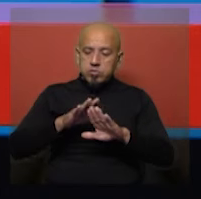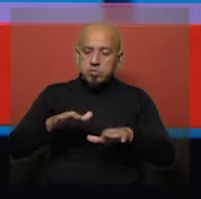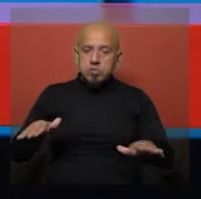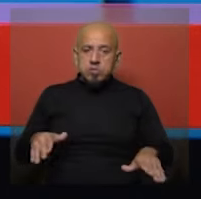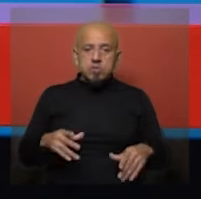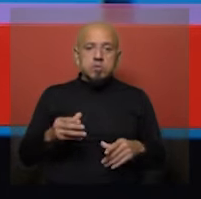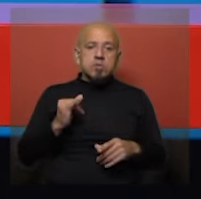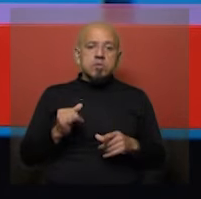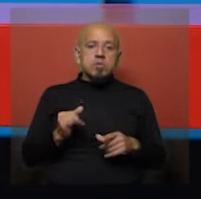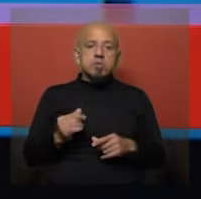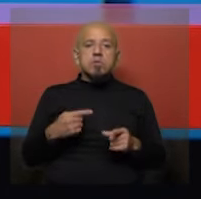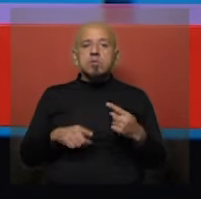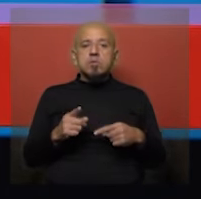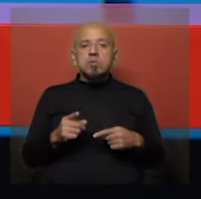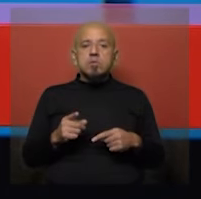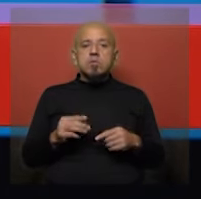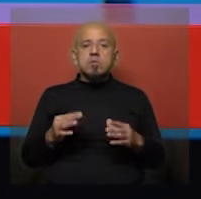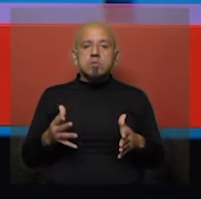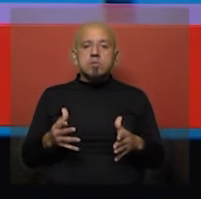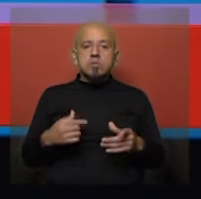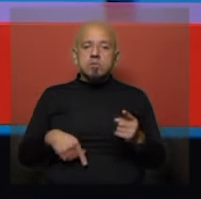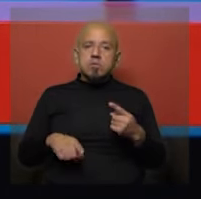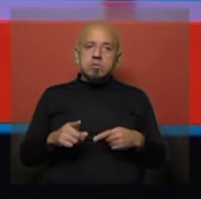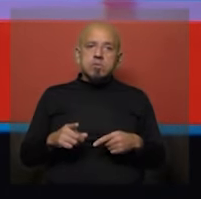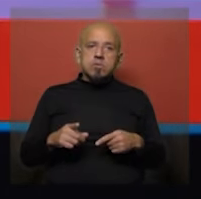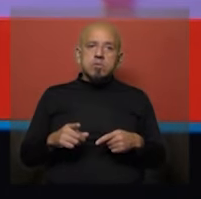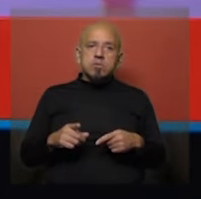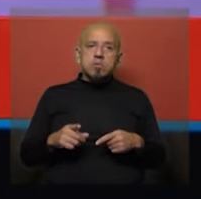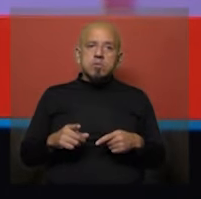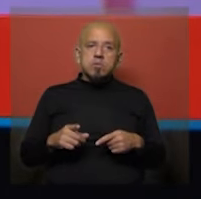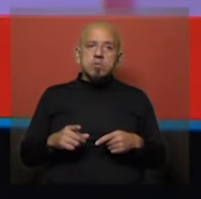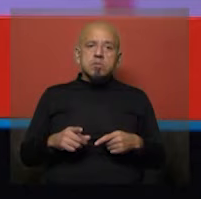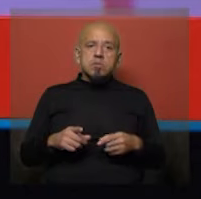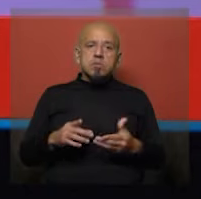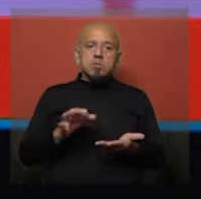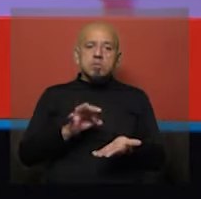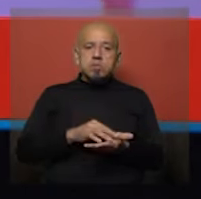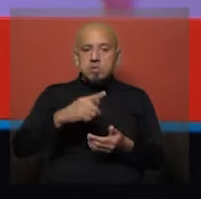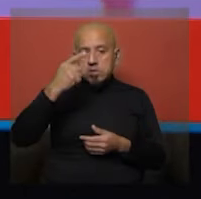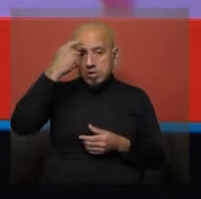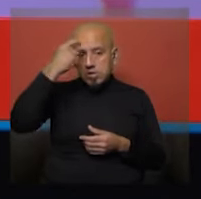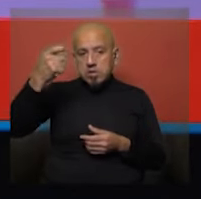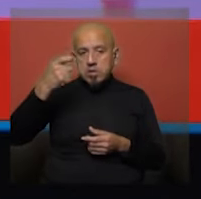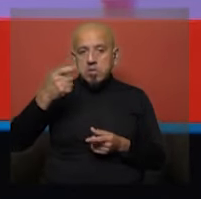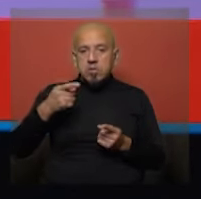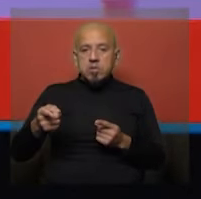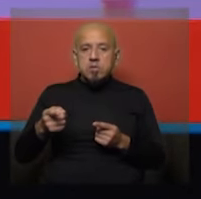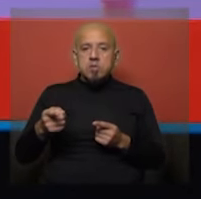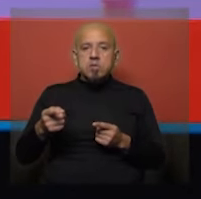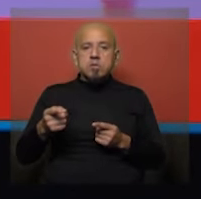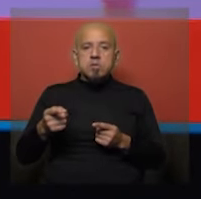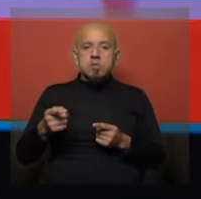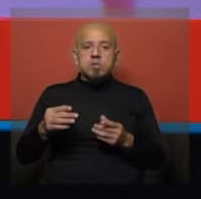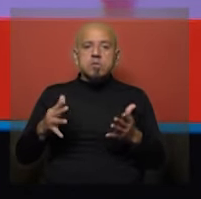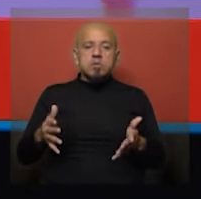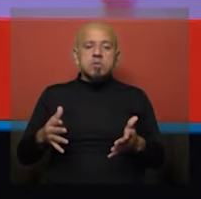que les pasa me parece que es más desde el sistema los técnicos y técnicas quienes trabajamos